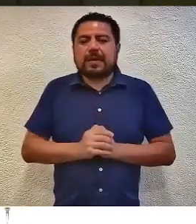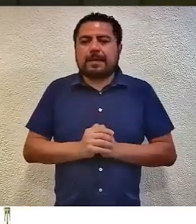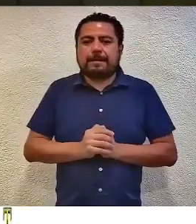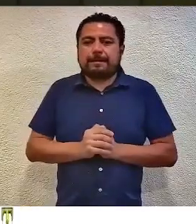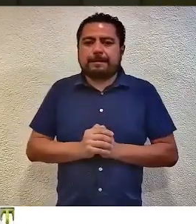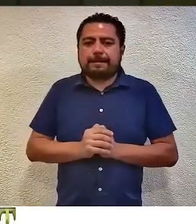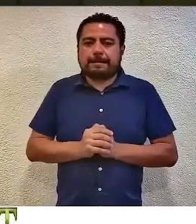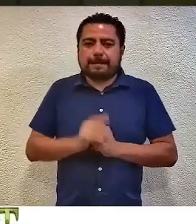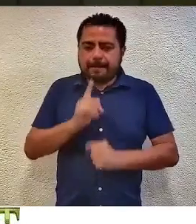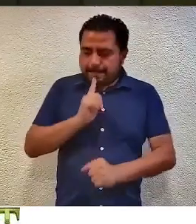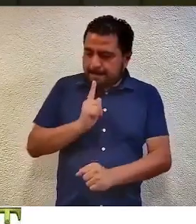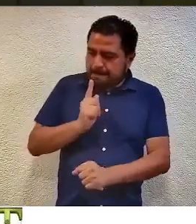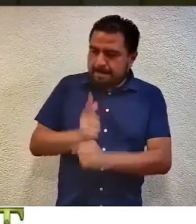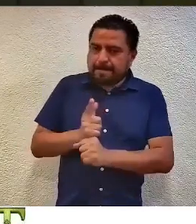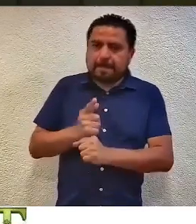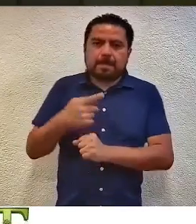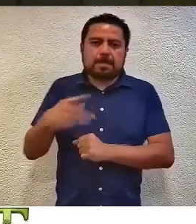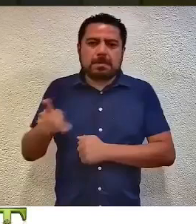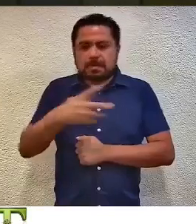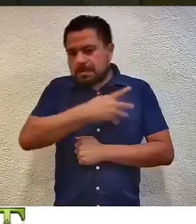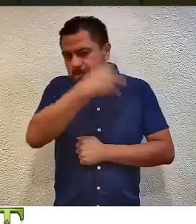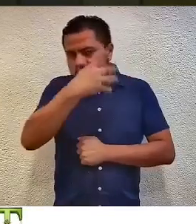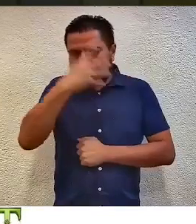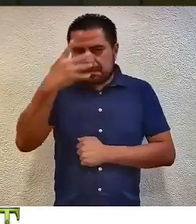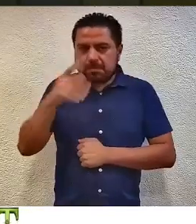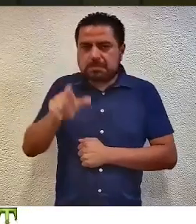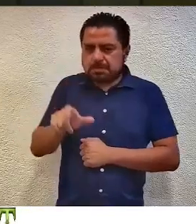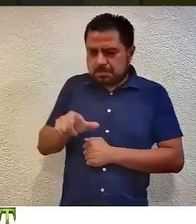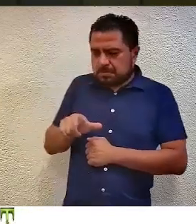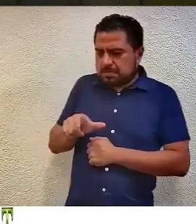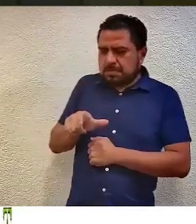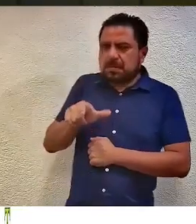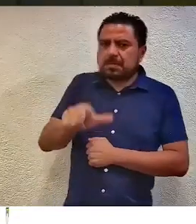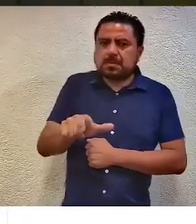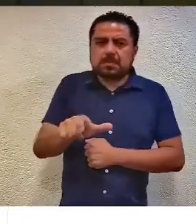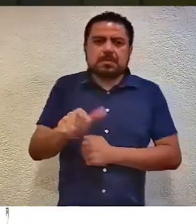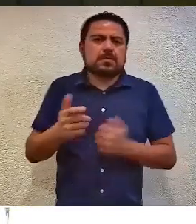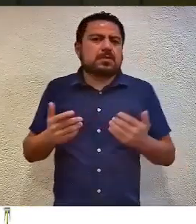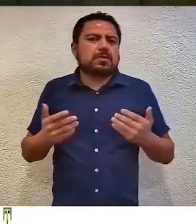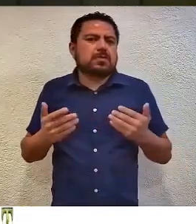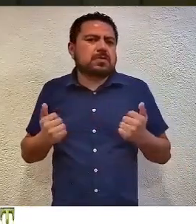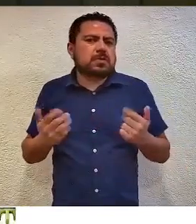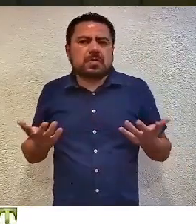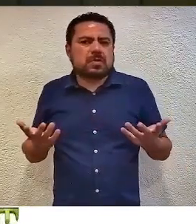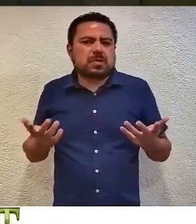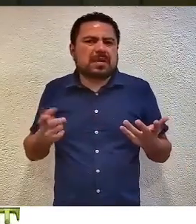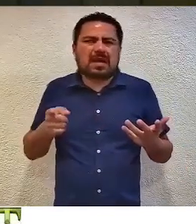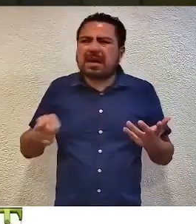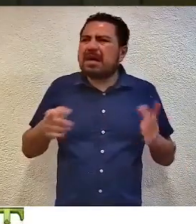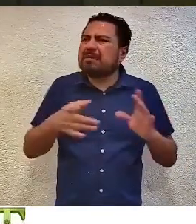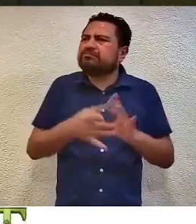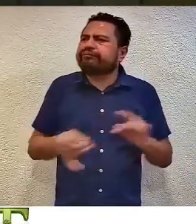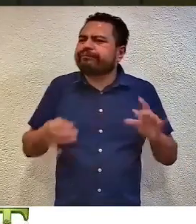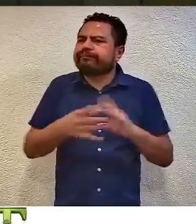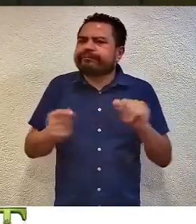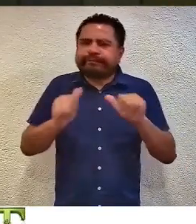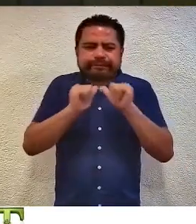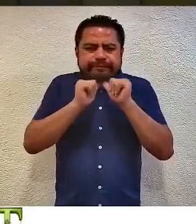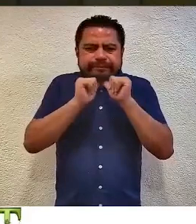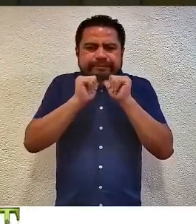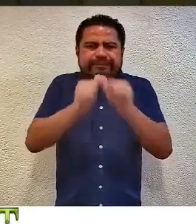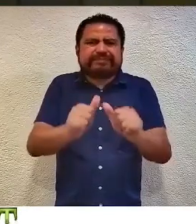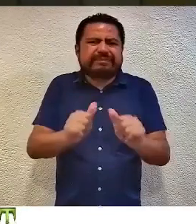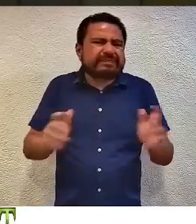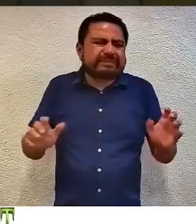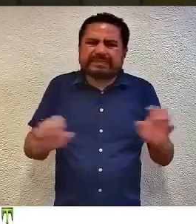Se identificó con su credencial para votar y no hizo manifestación